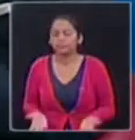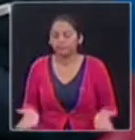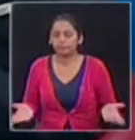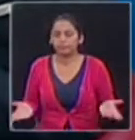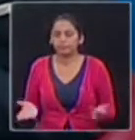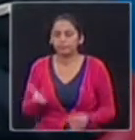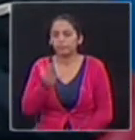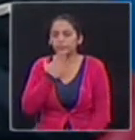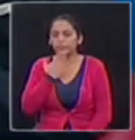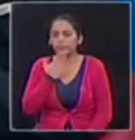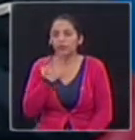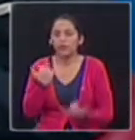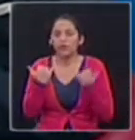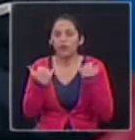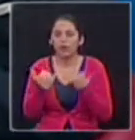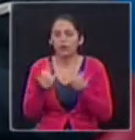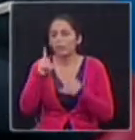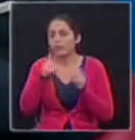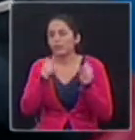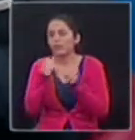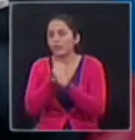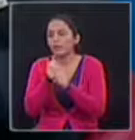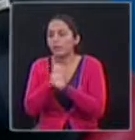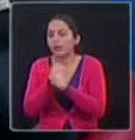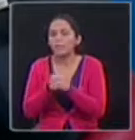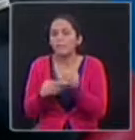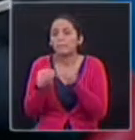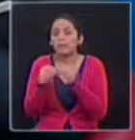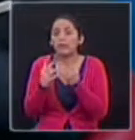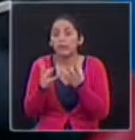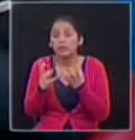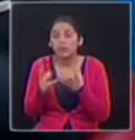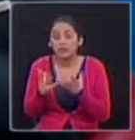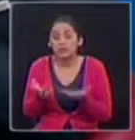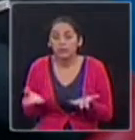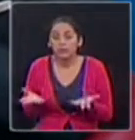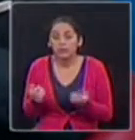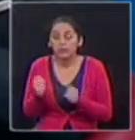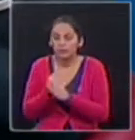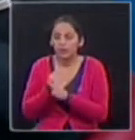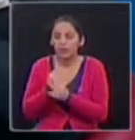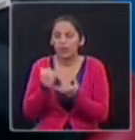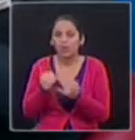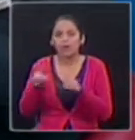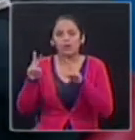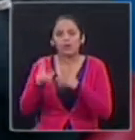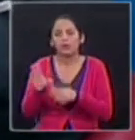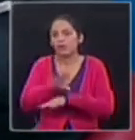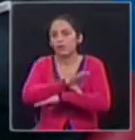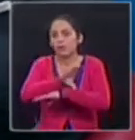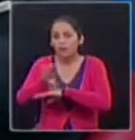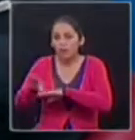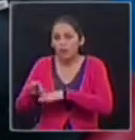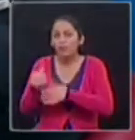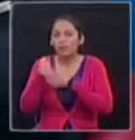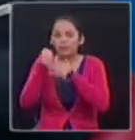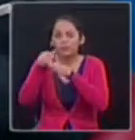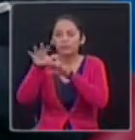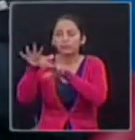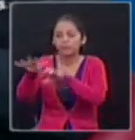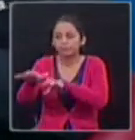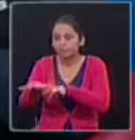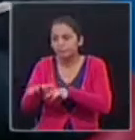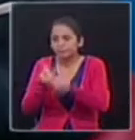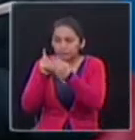economía. Vemos que hay intenciones de querer del sector agropecuario llevarlo a otro nivel, a la agroindustria, me